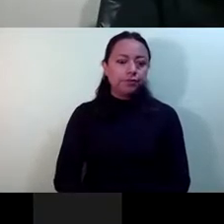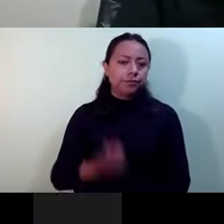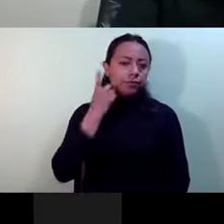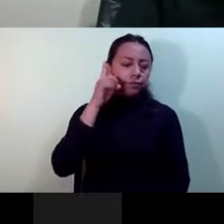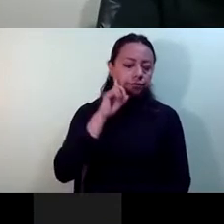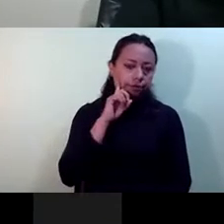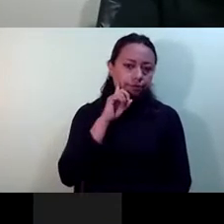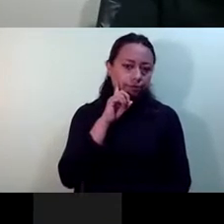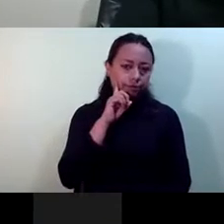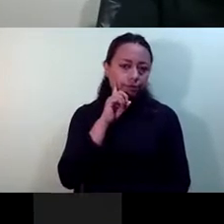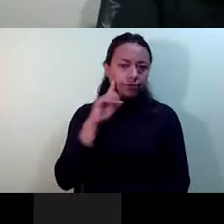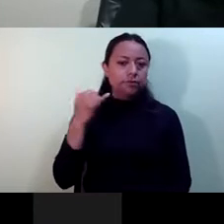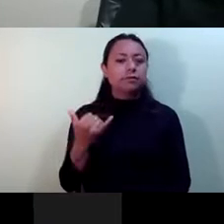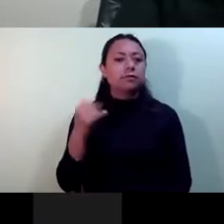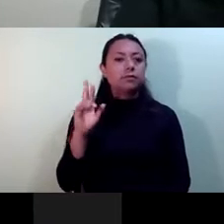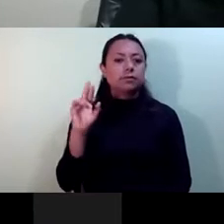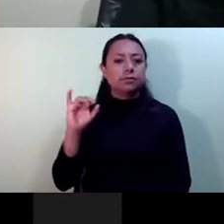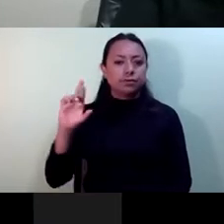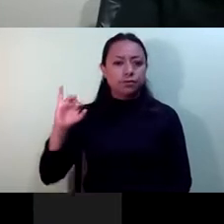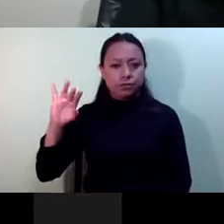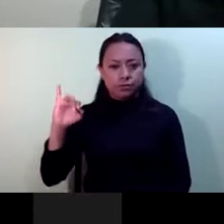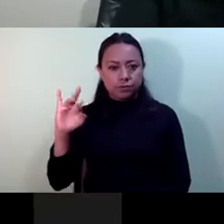Diputada Yuriri Ayala Zúñiga.